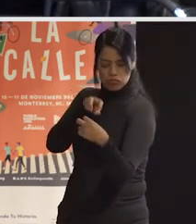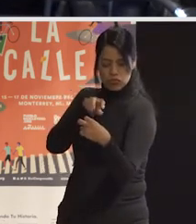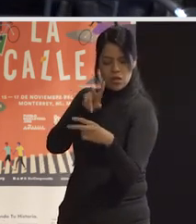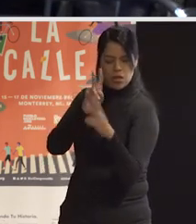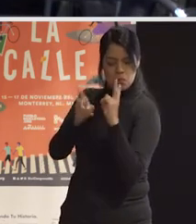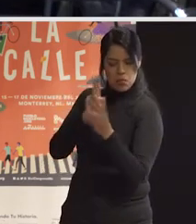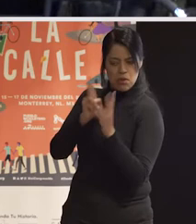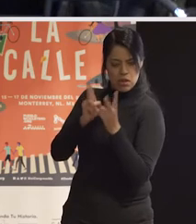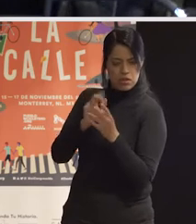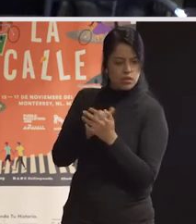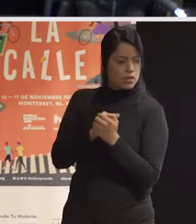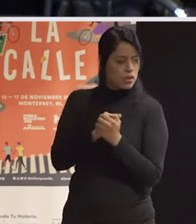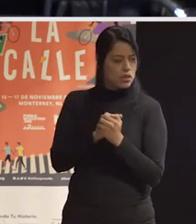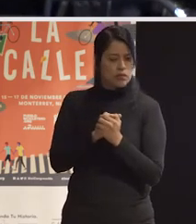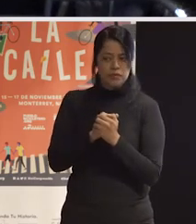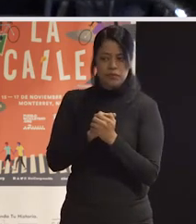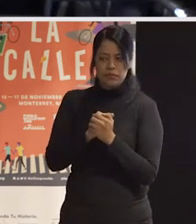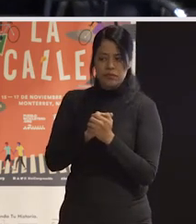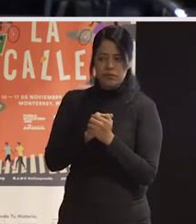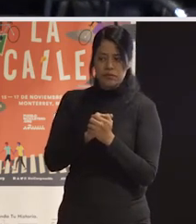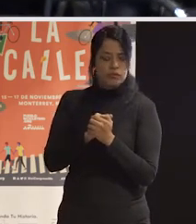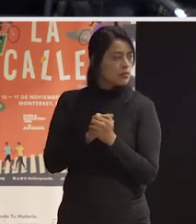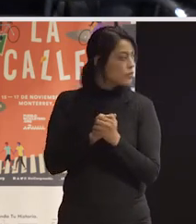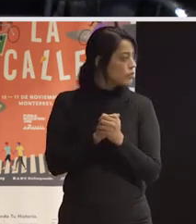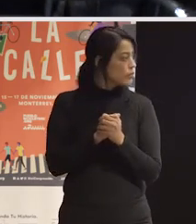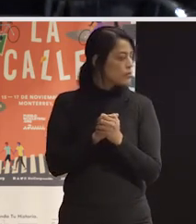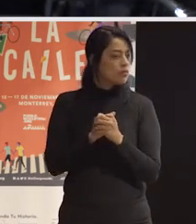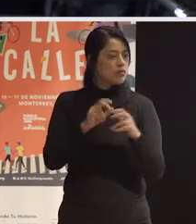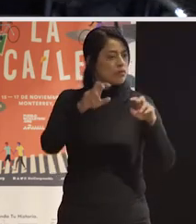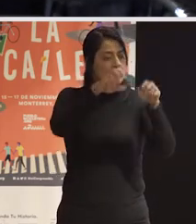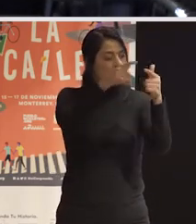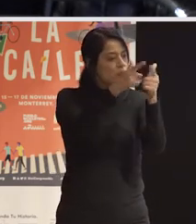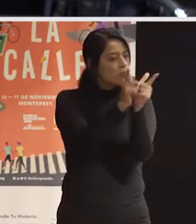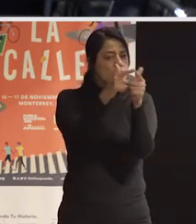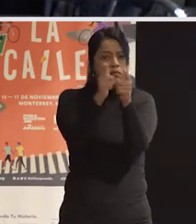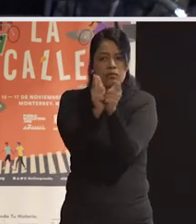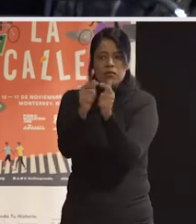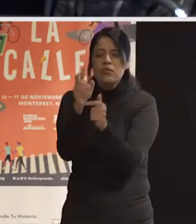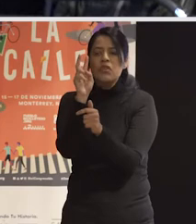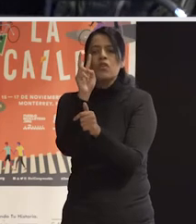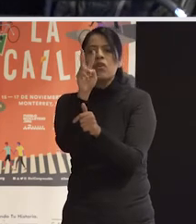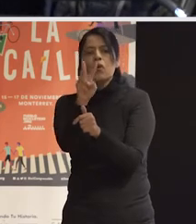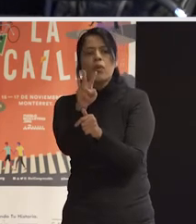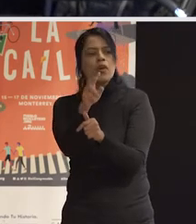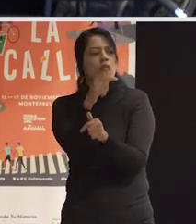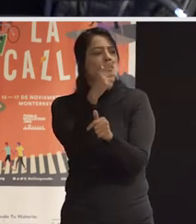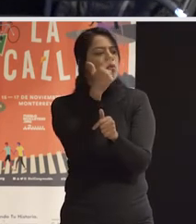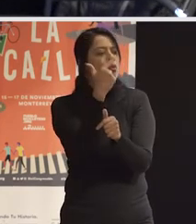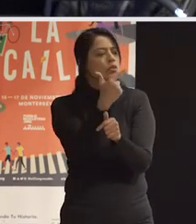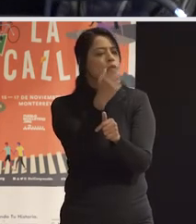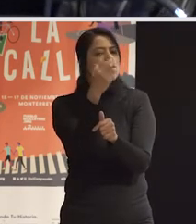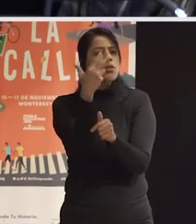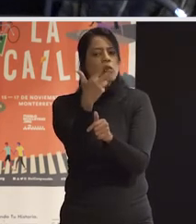vecinas y acá también a lo mejor de este grupo puede unirse o acá este no sé yo veo como como 78 grupos